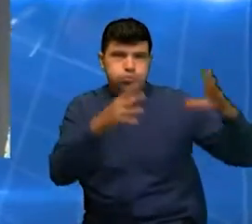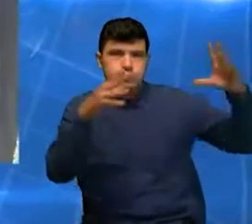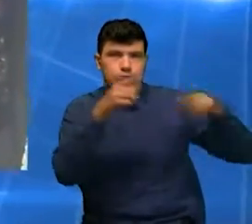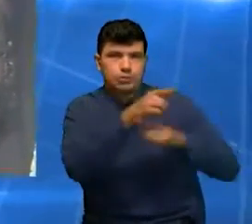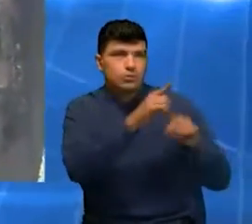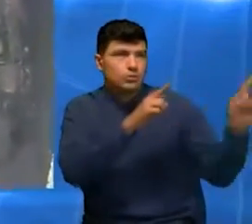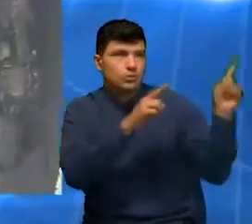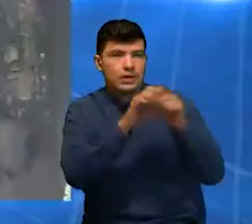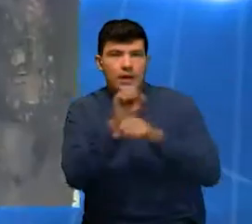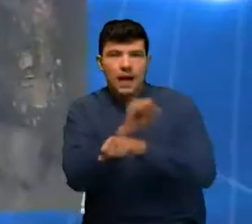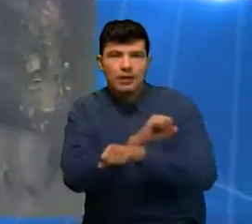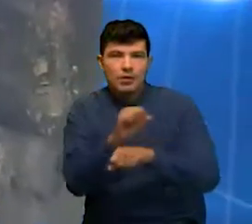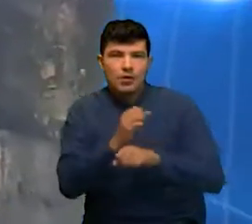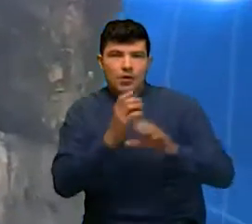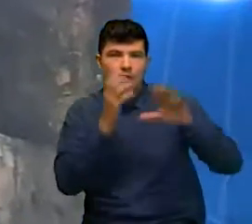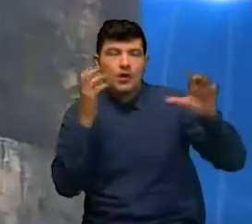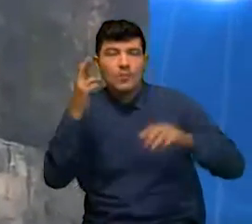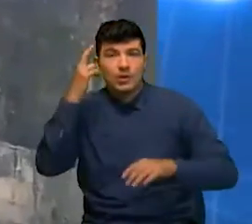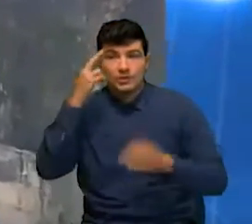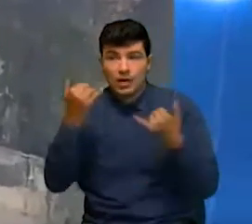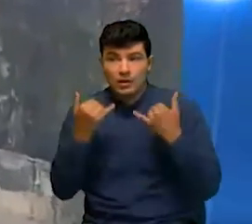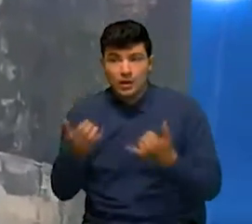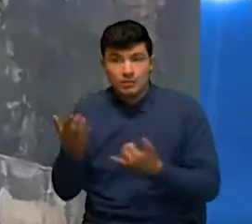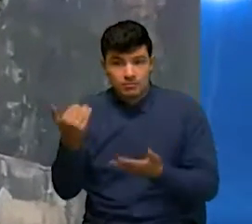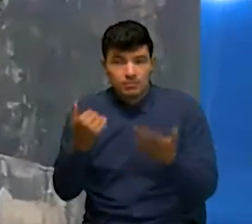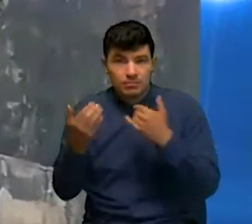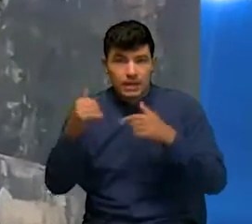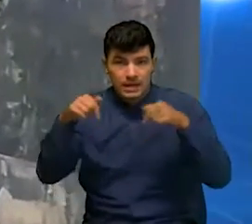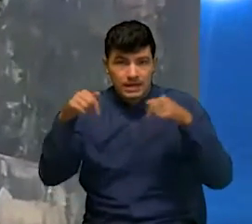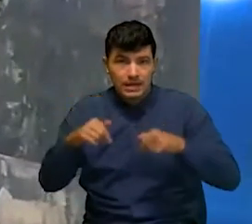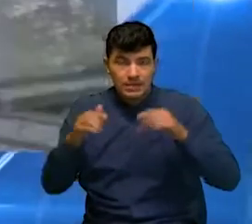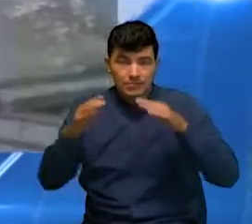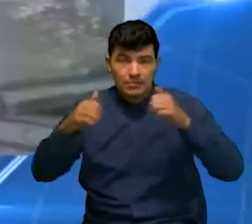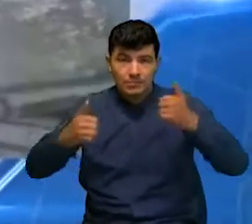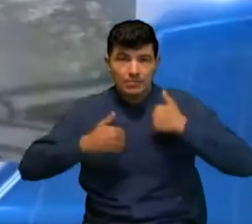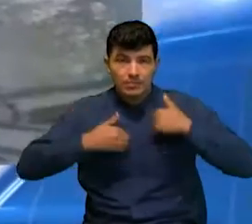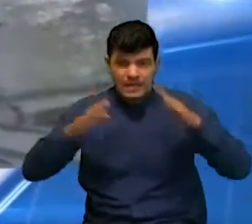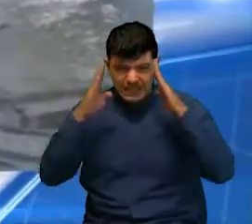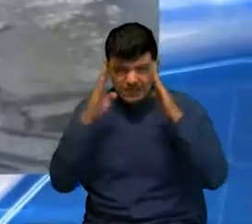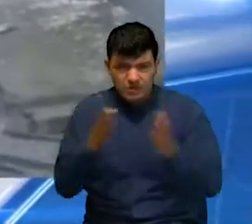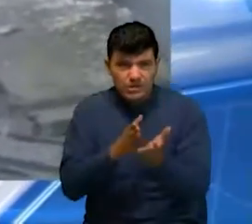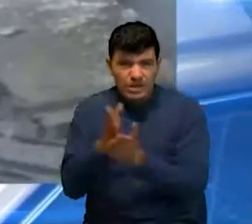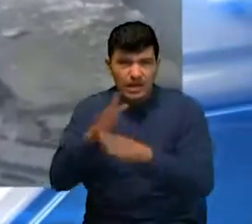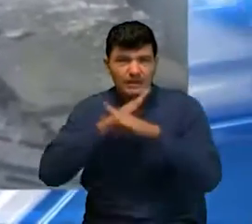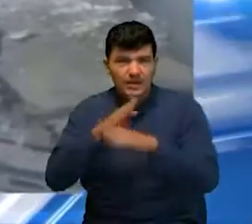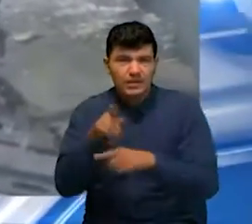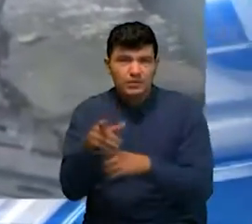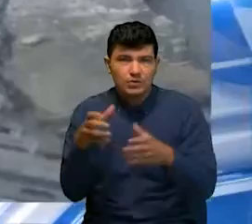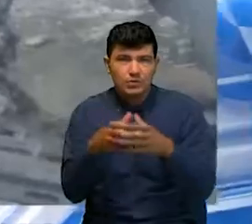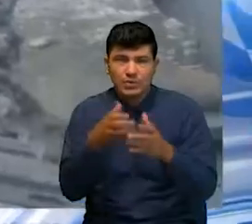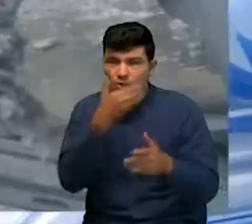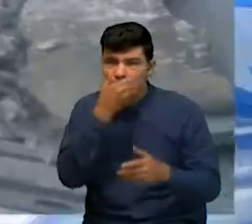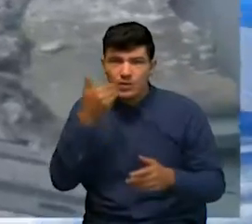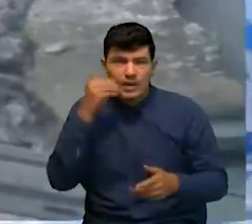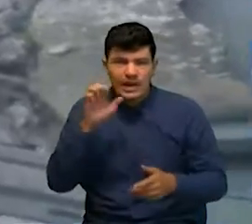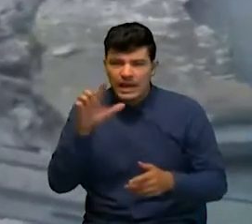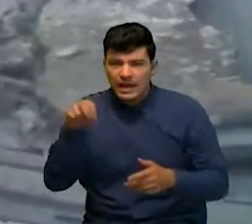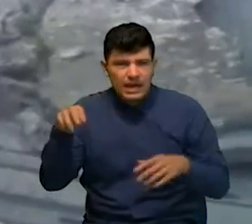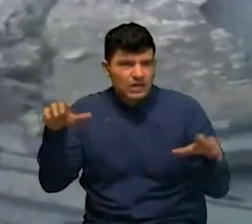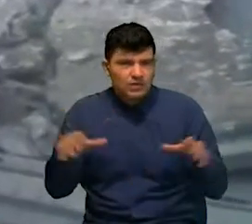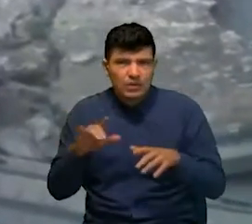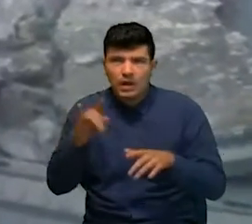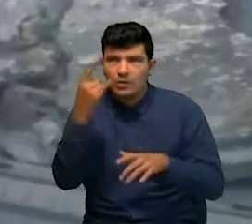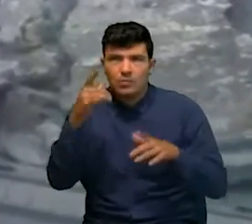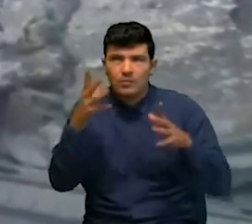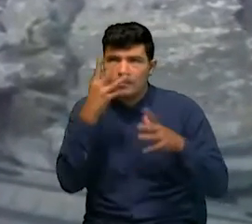autoridades siguen atentas a neutralizar las acciones terroristas por parte de los grupos armados en el departamento. Las autoridades